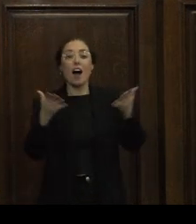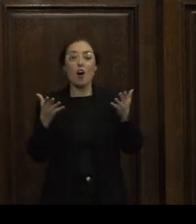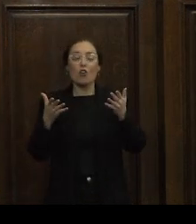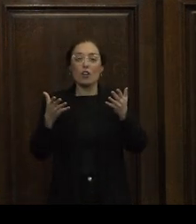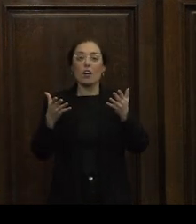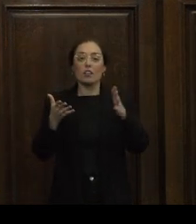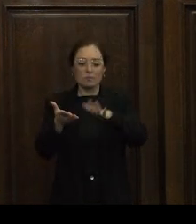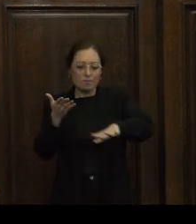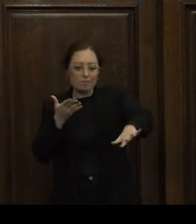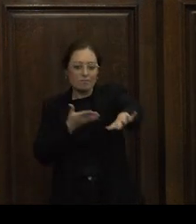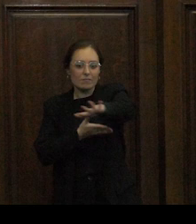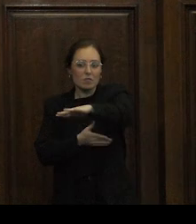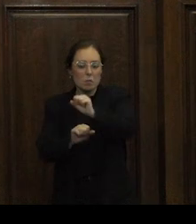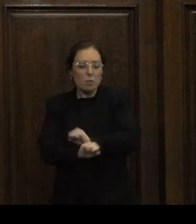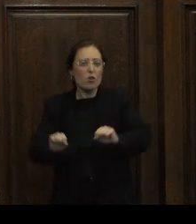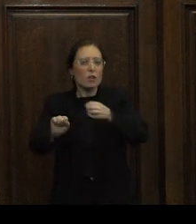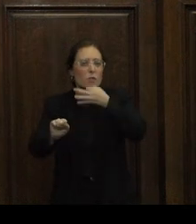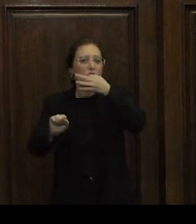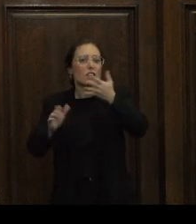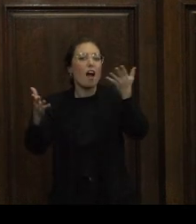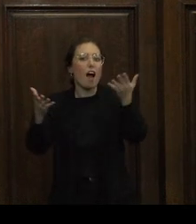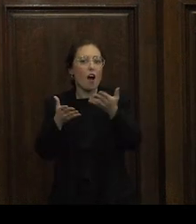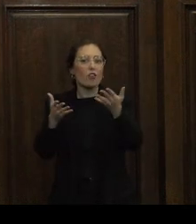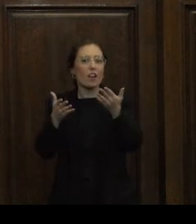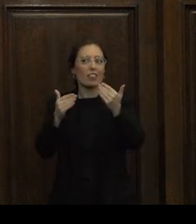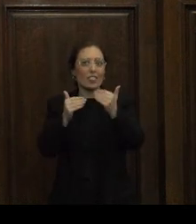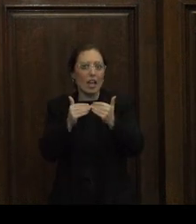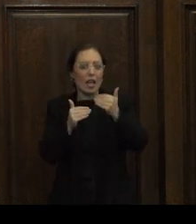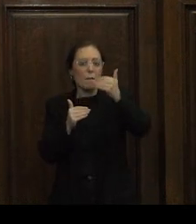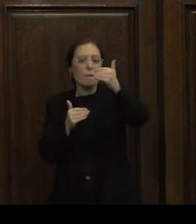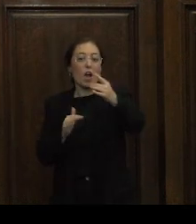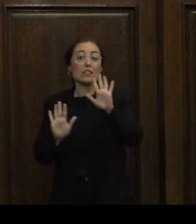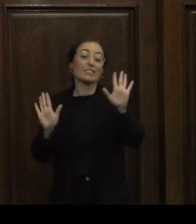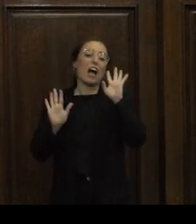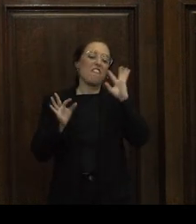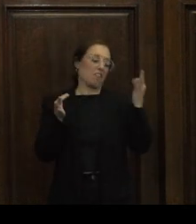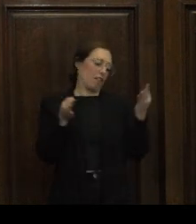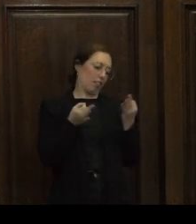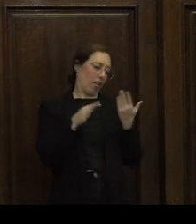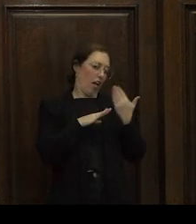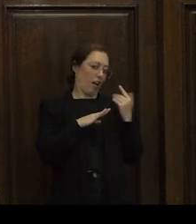configurando ahora es esto que podríamos llamar el régimen de la posverdad,